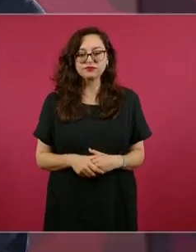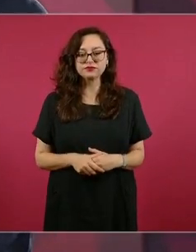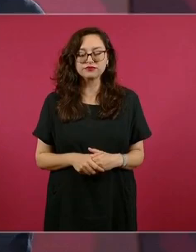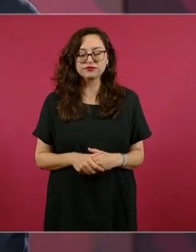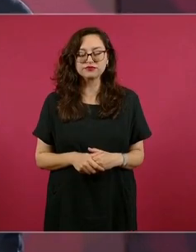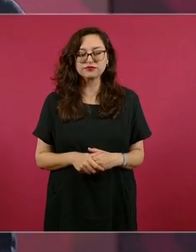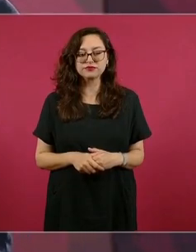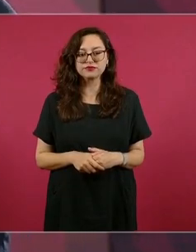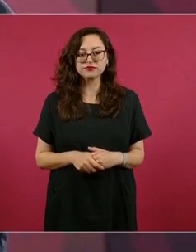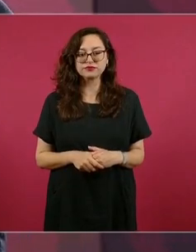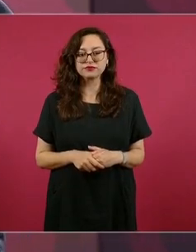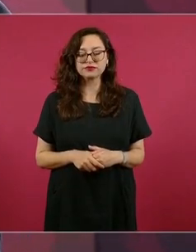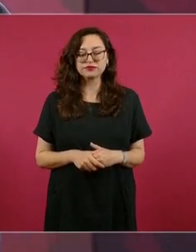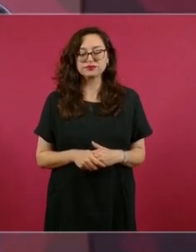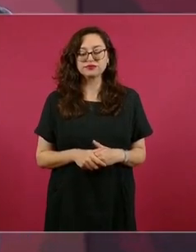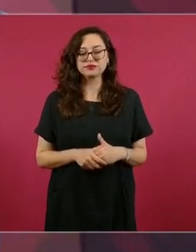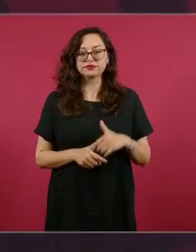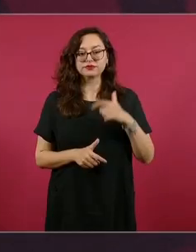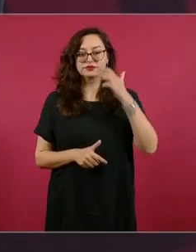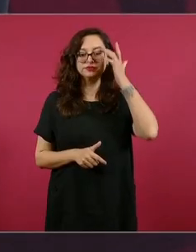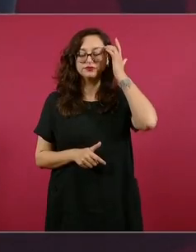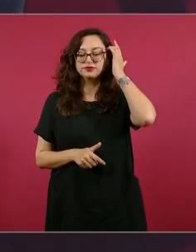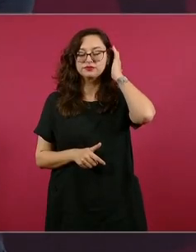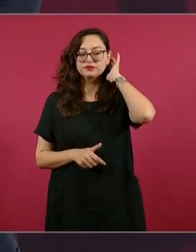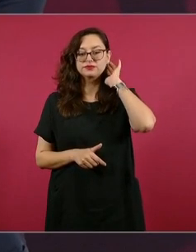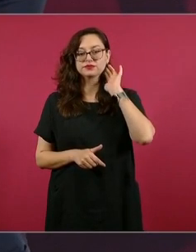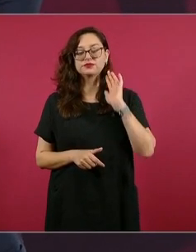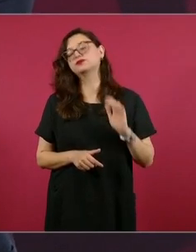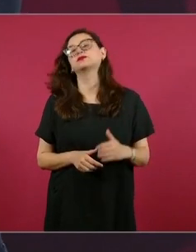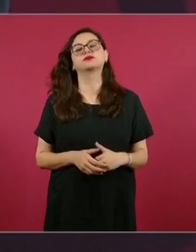Pero hay cosas, ¿no?,